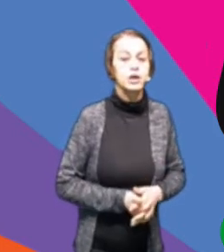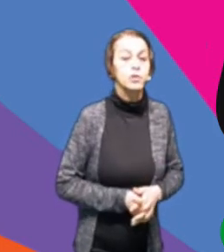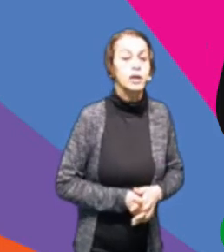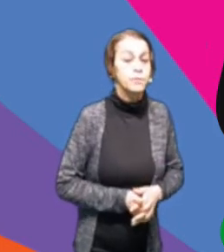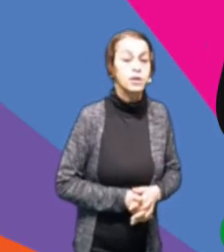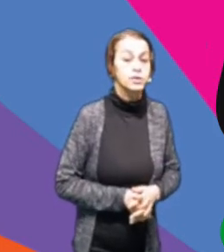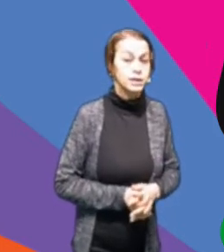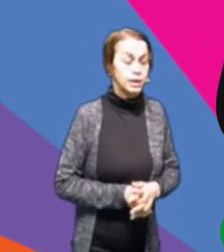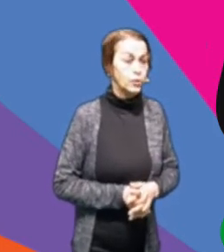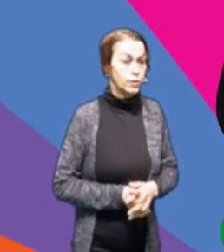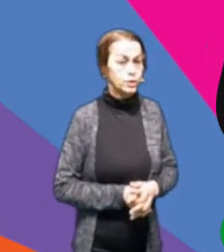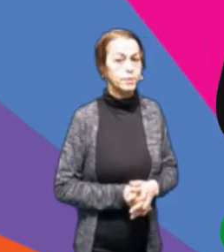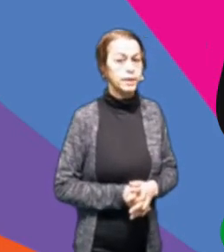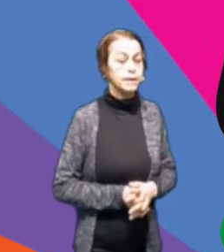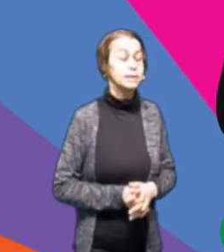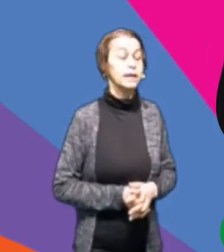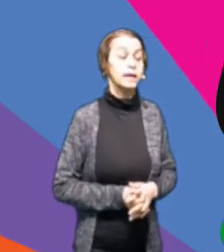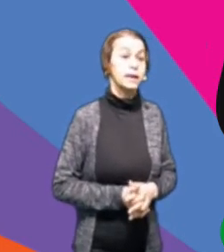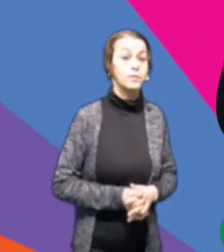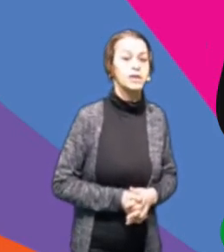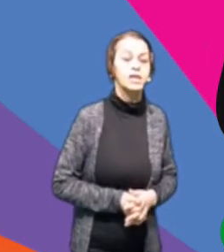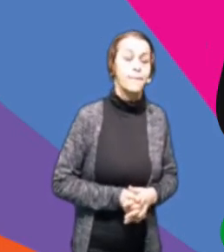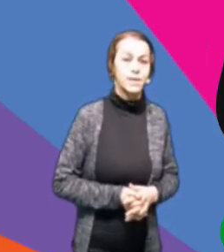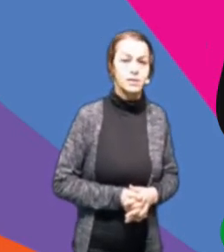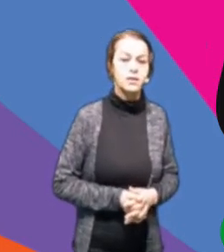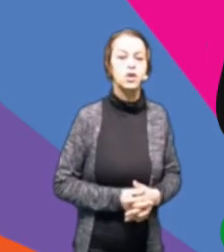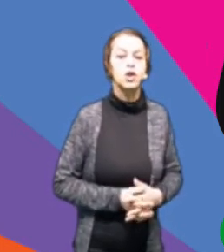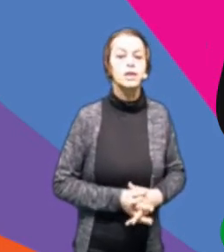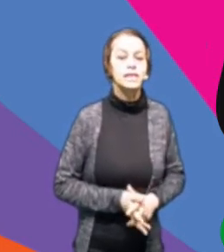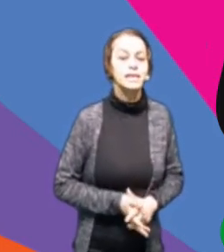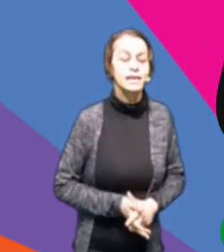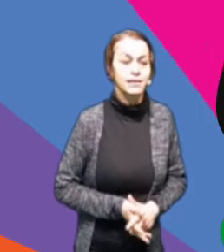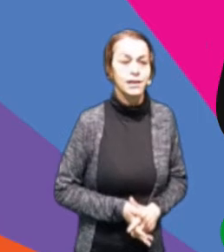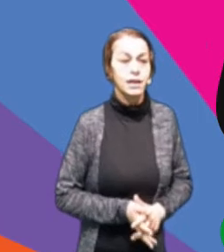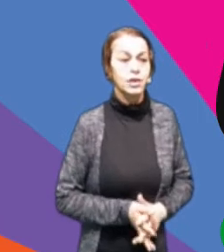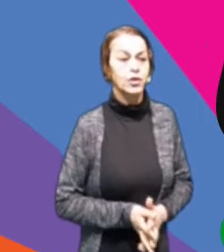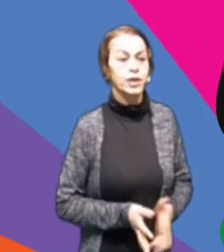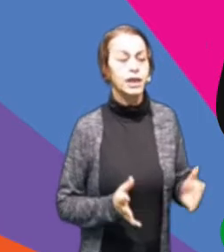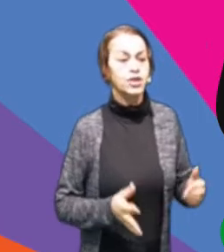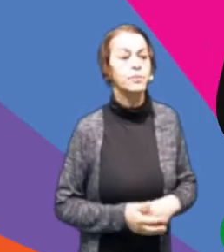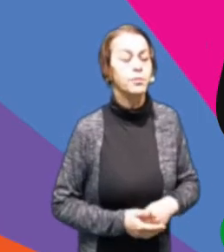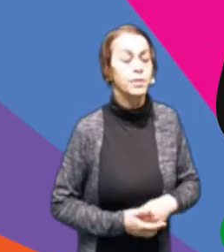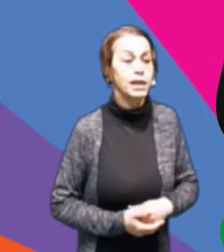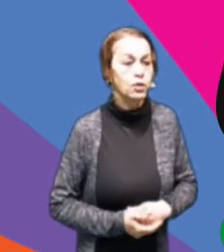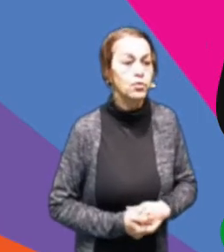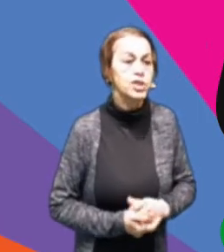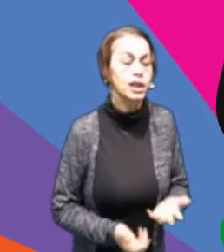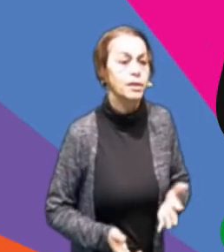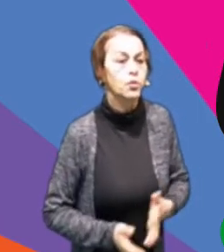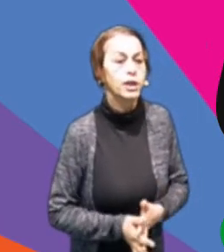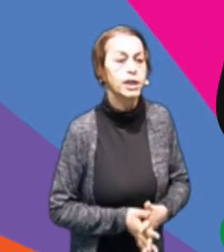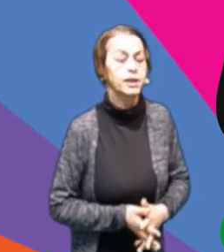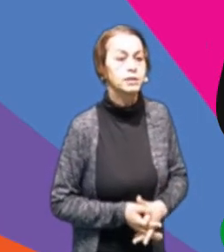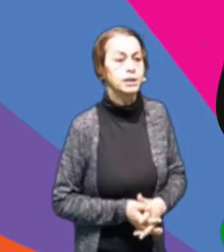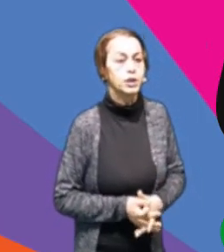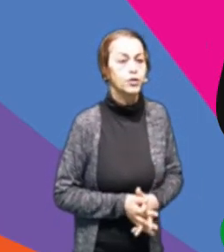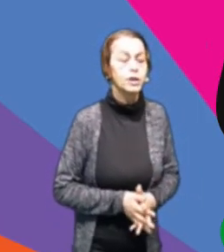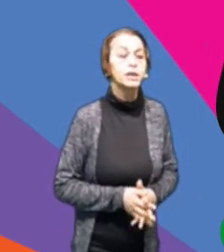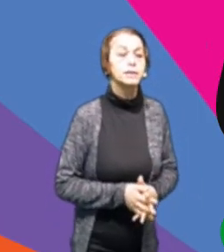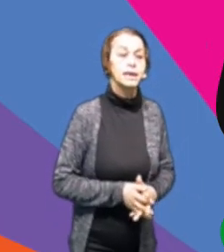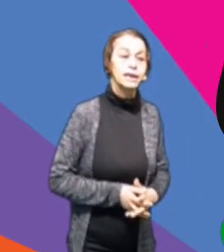Una Menos aquí en nuestro país. Qué increíble, ya han pasado 7 años de aquella primera lucha en que las mujeres